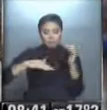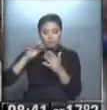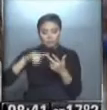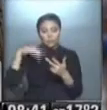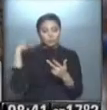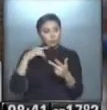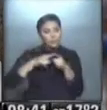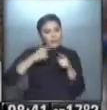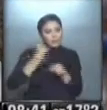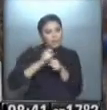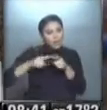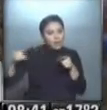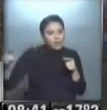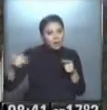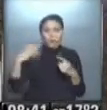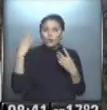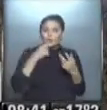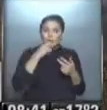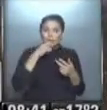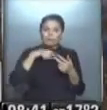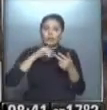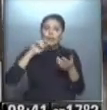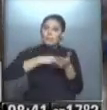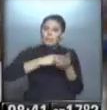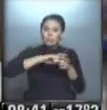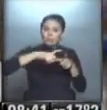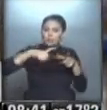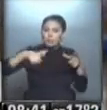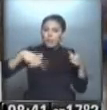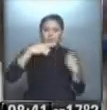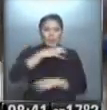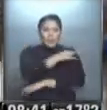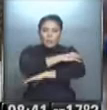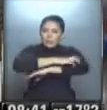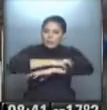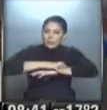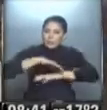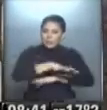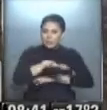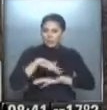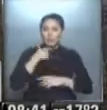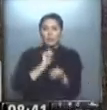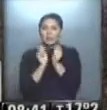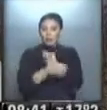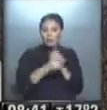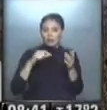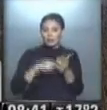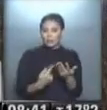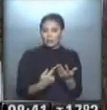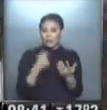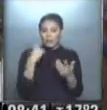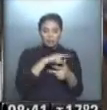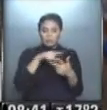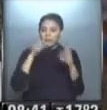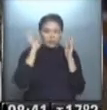largo aliento, pero realmente avanzar en la urbanización de las muchas villas que tiene la Ciudad de Buenos Aires, no puede dejarse